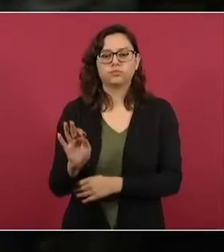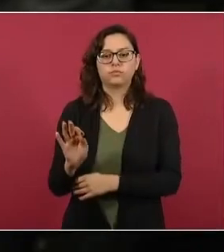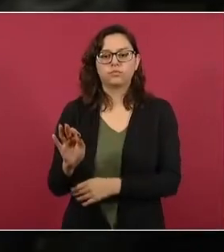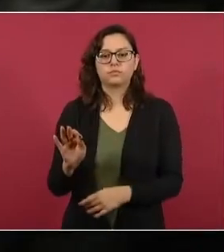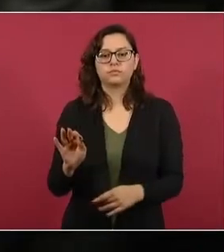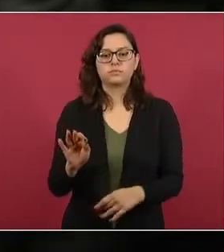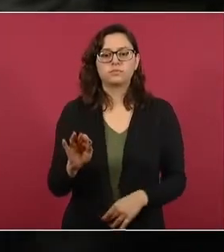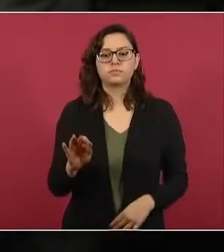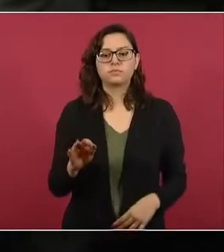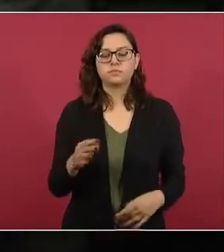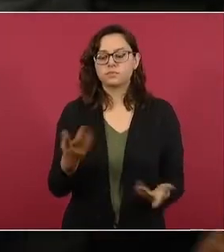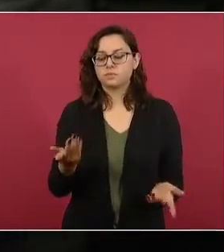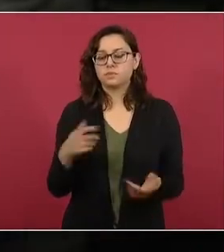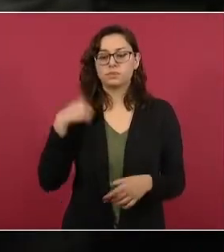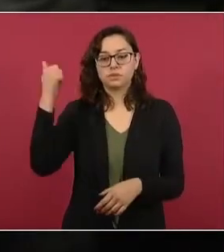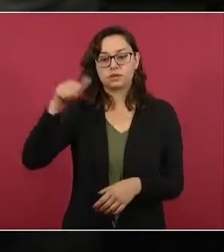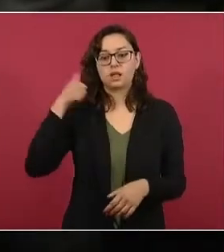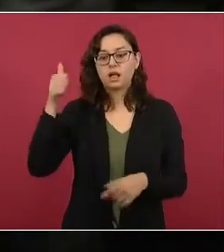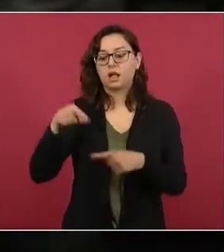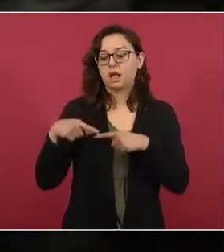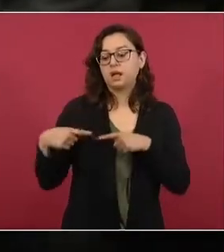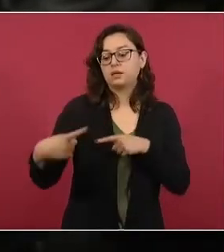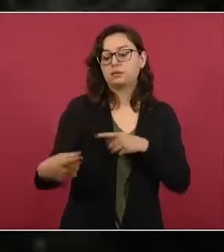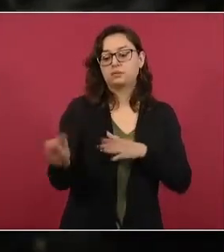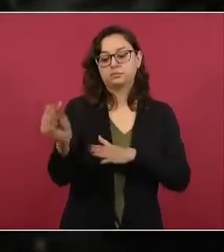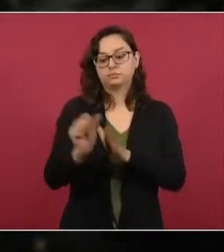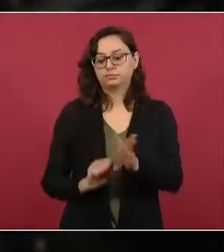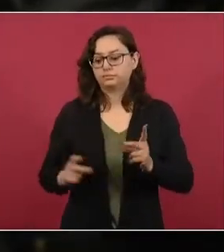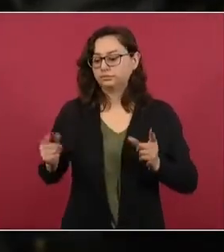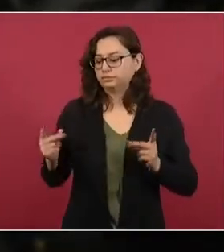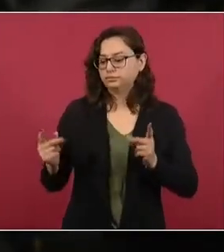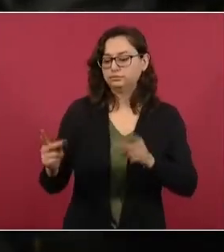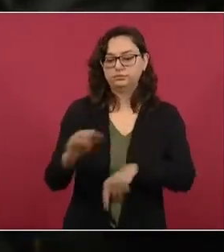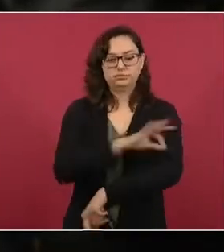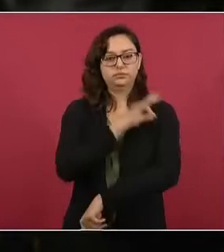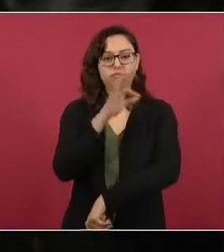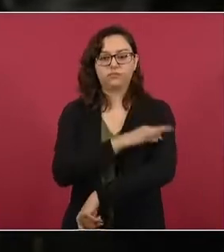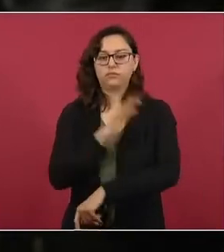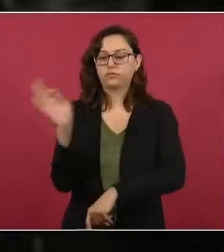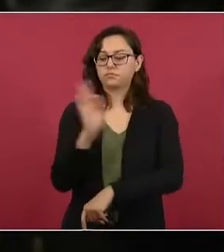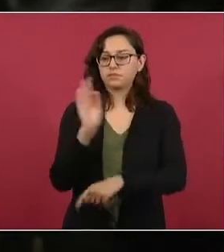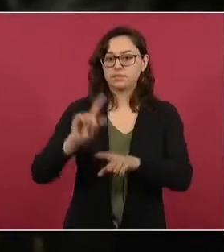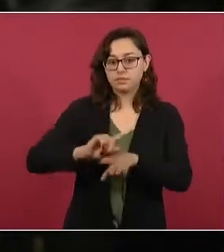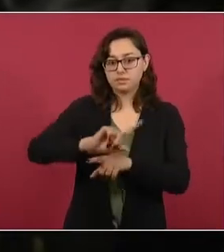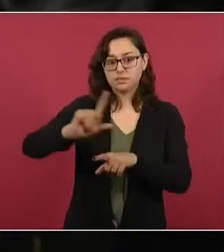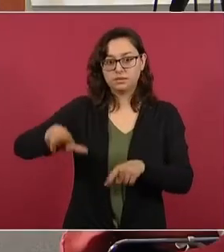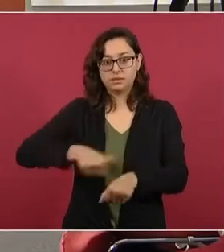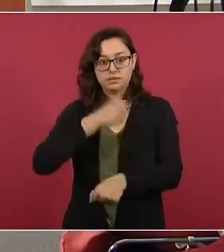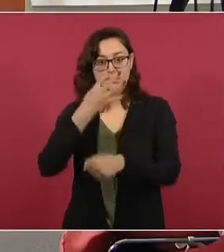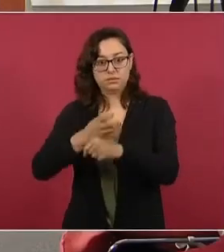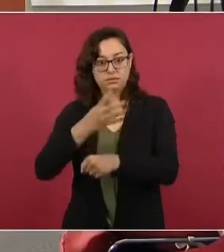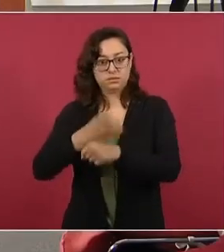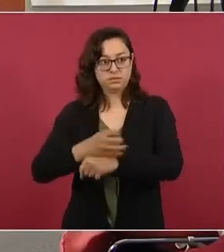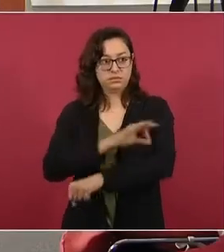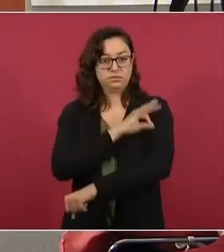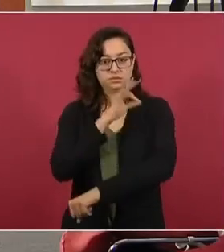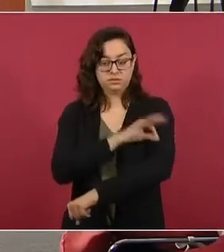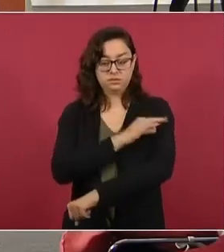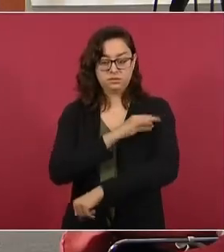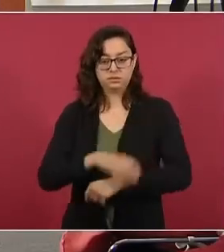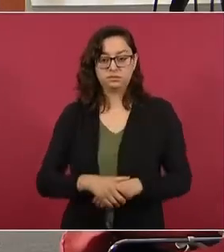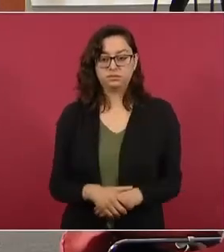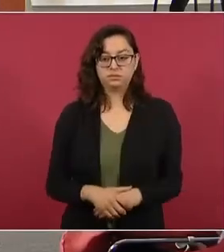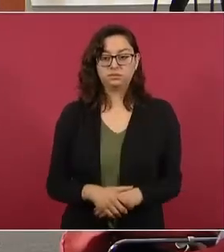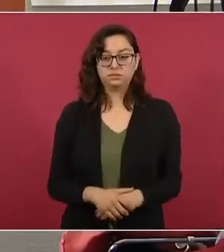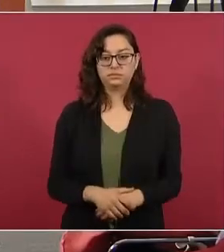mes de abril, donde se hizo una aceleración en cuanto a la vacunación, o cómo se va a manejar?